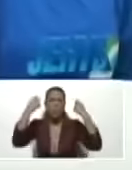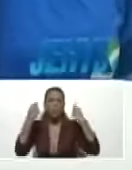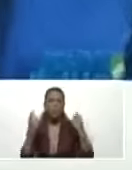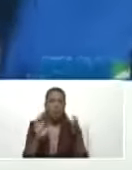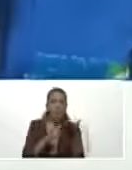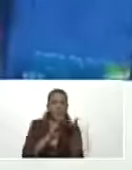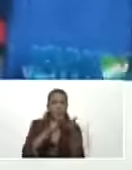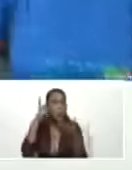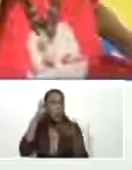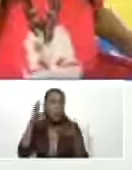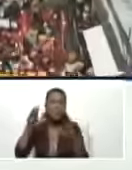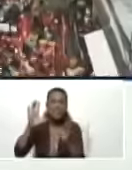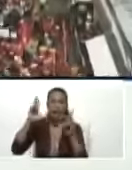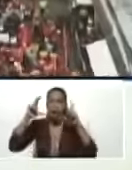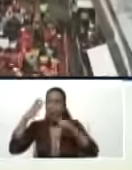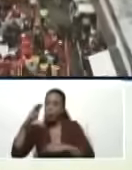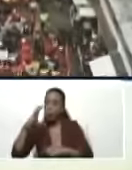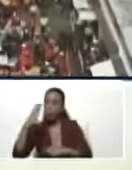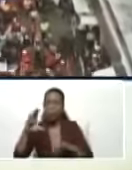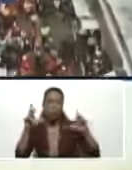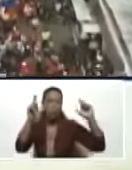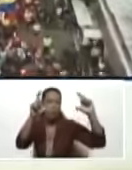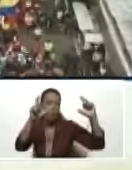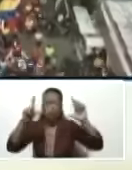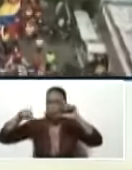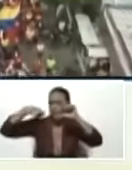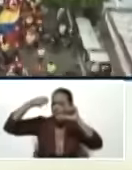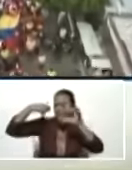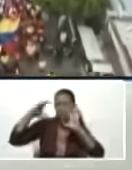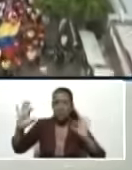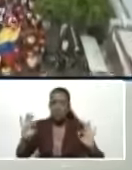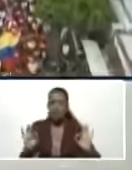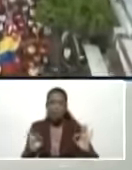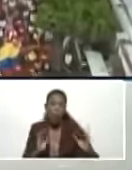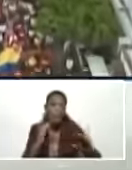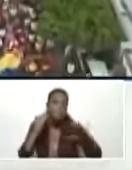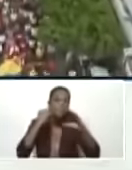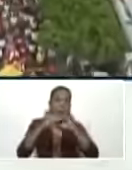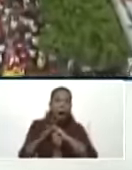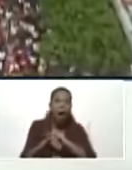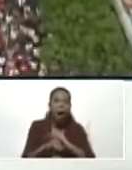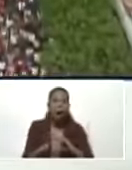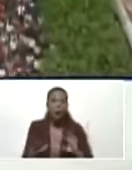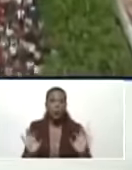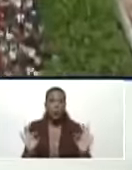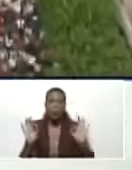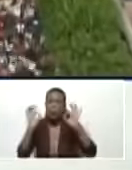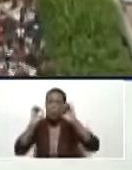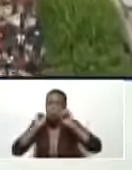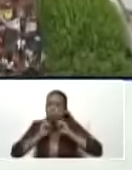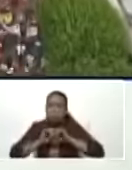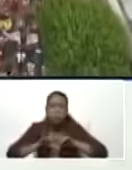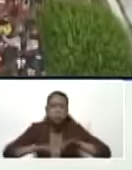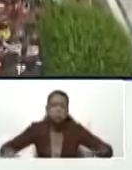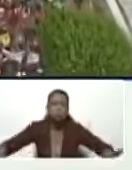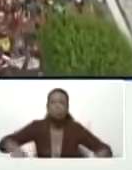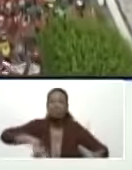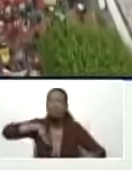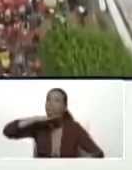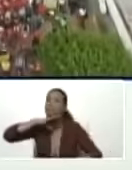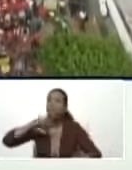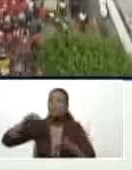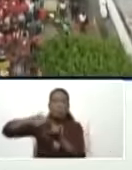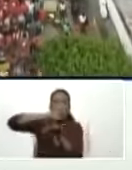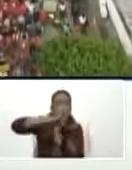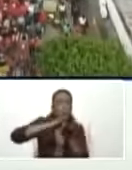la musiquita a la foto, al video. Y lo primero es, inundo todos los grupos de WhatsApp de mi comunidad,